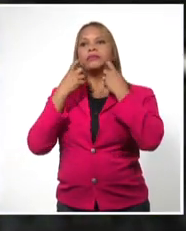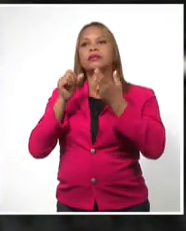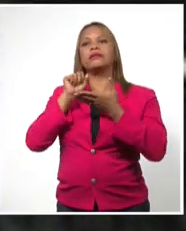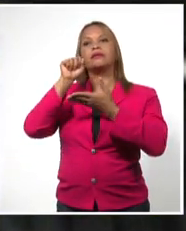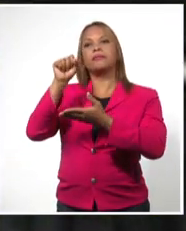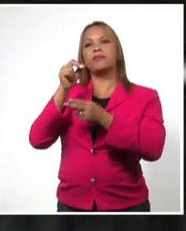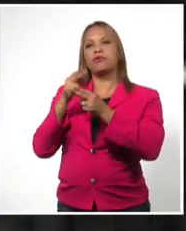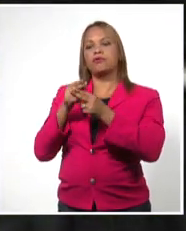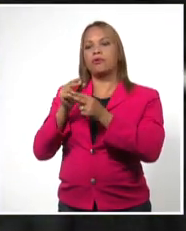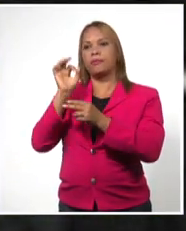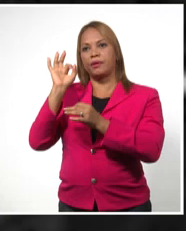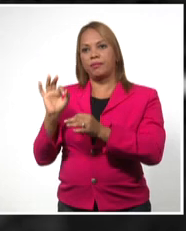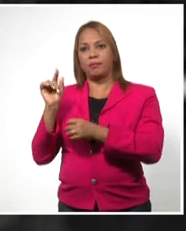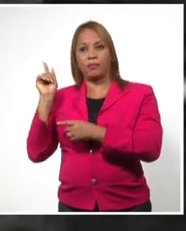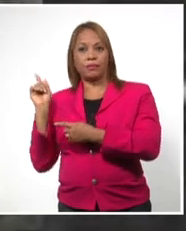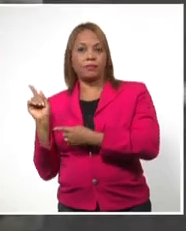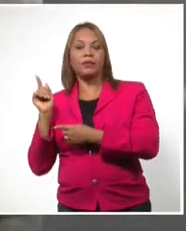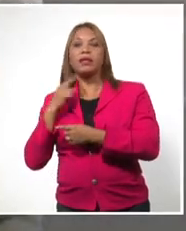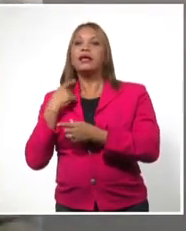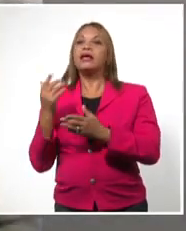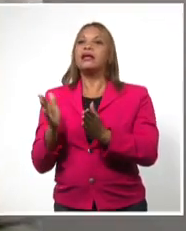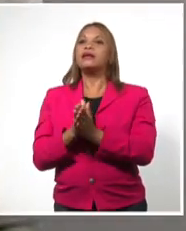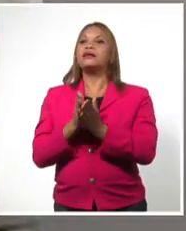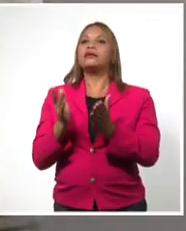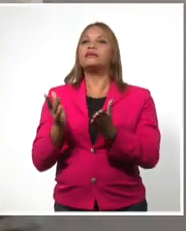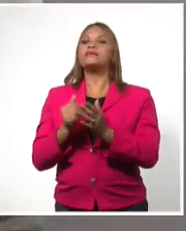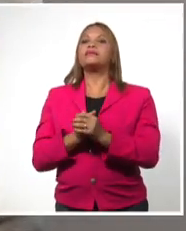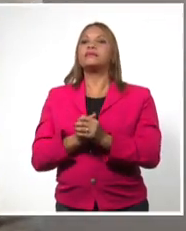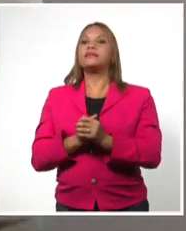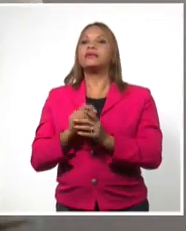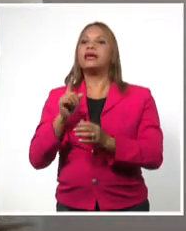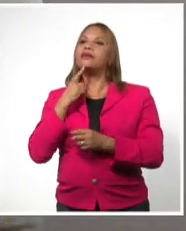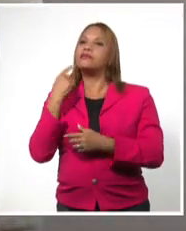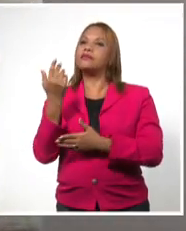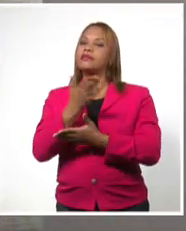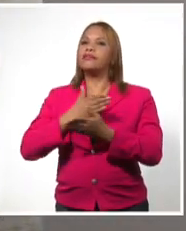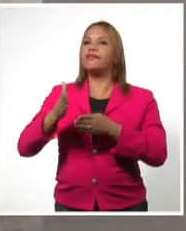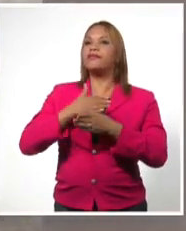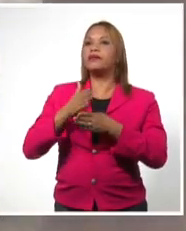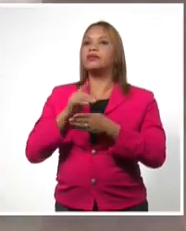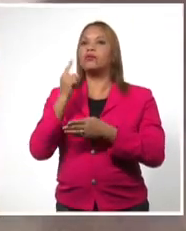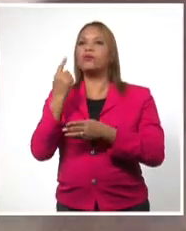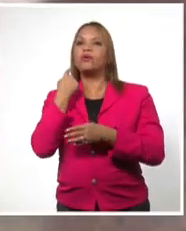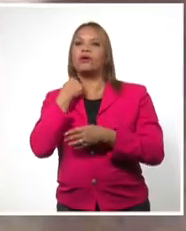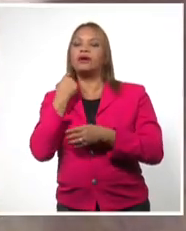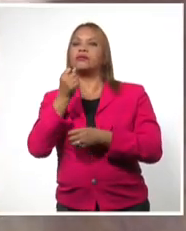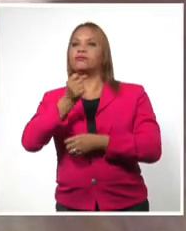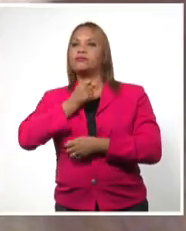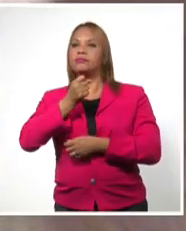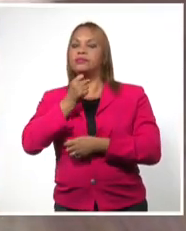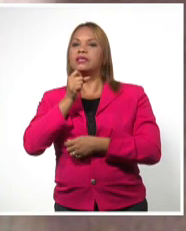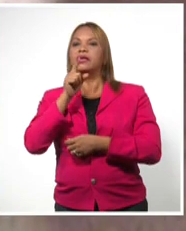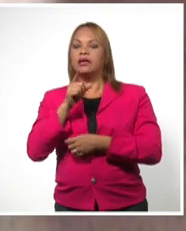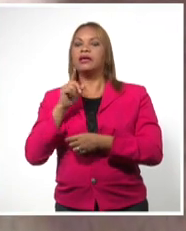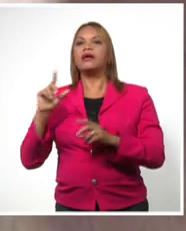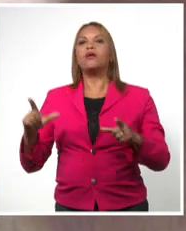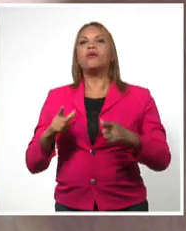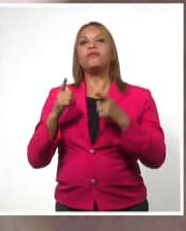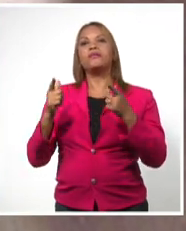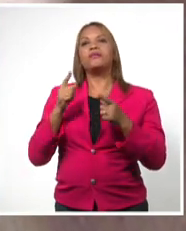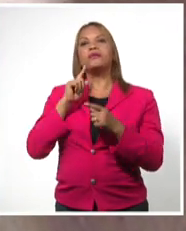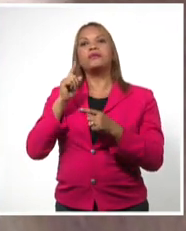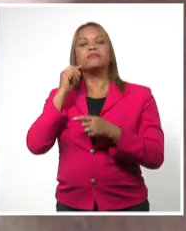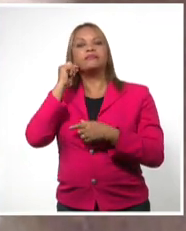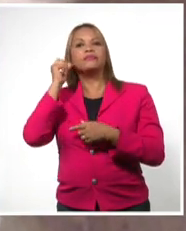su nombre que otorga la Unión de Periodistas de Cuba, que distingue el trabajo excepcional de un año en la prensa. Un homenaje a ese periodista de pluma y